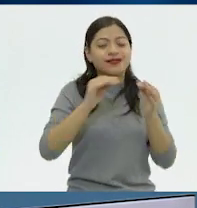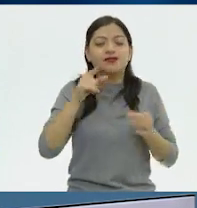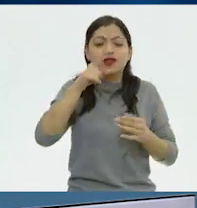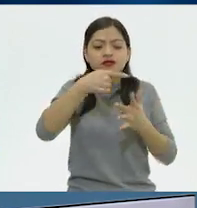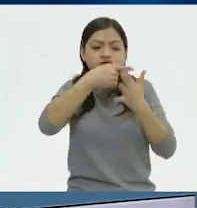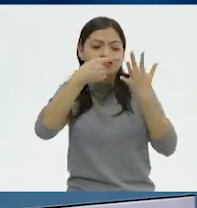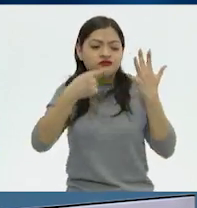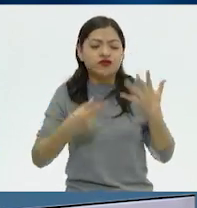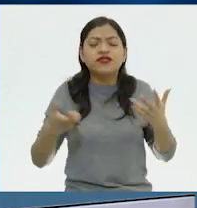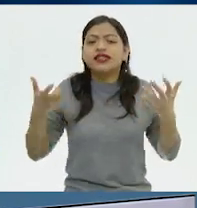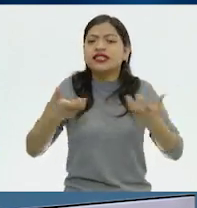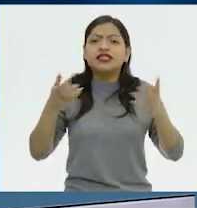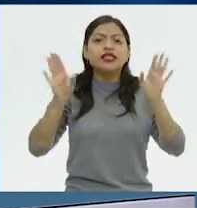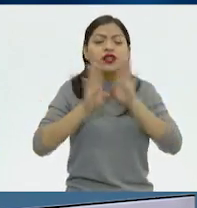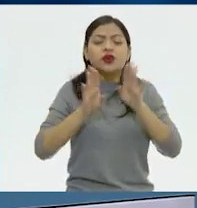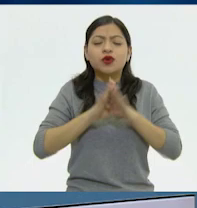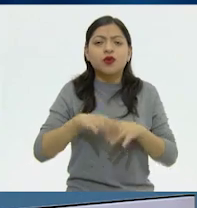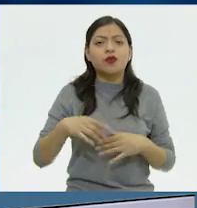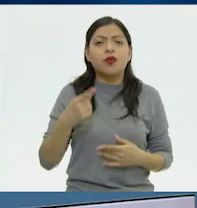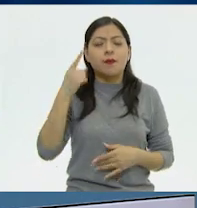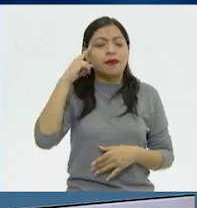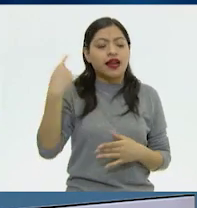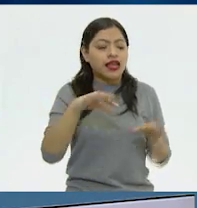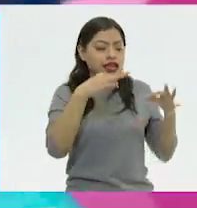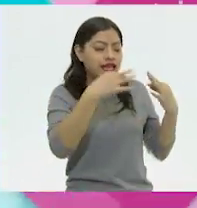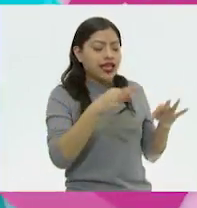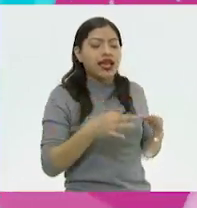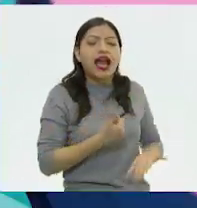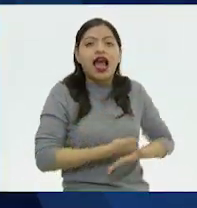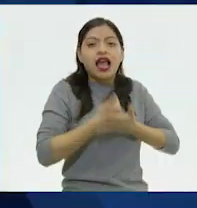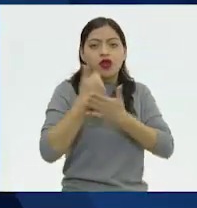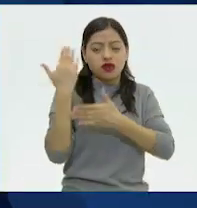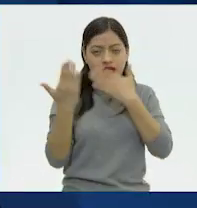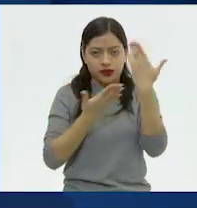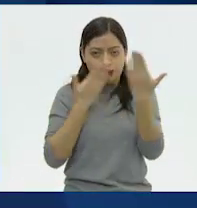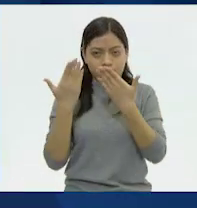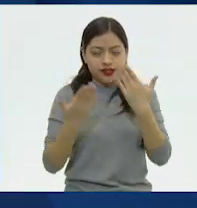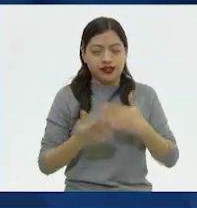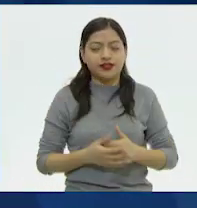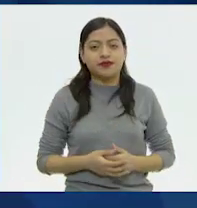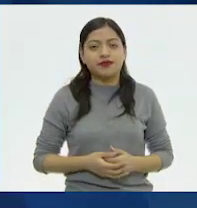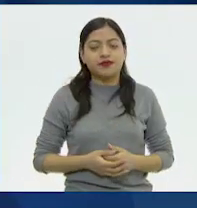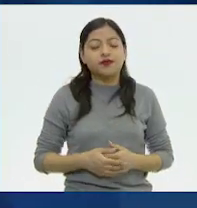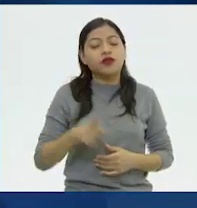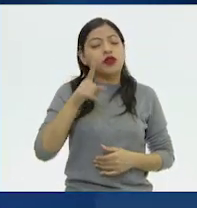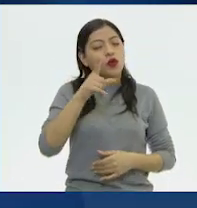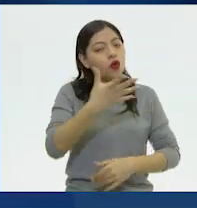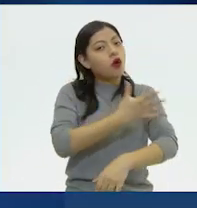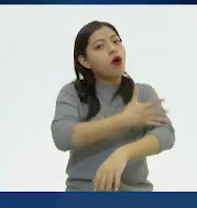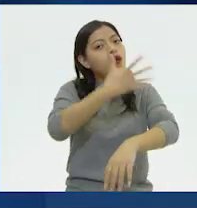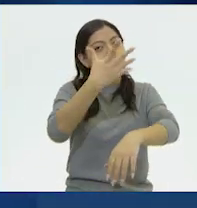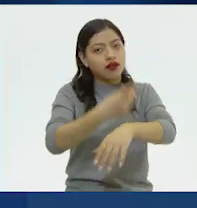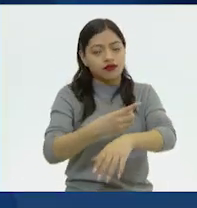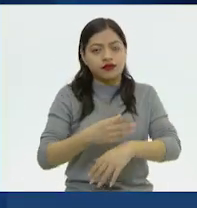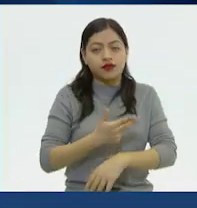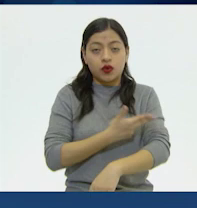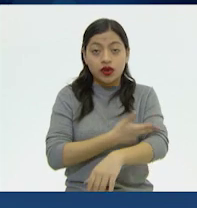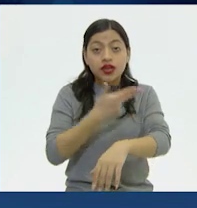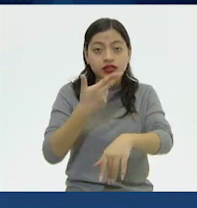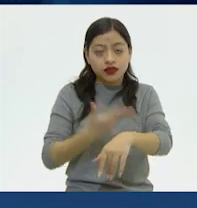paso cómo utilizarlos al elaborar una guía de estudio. Haz con mucha honestidad